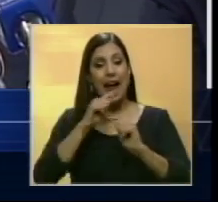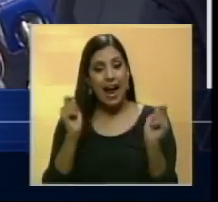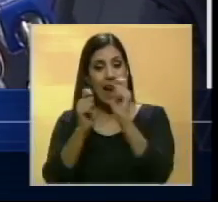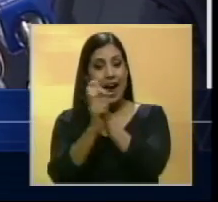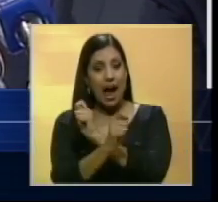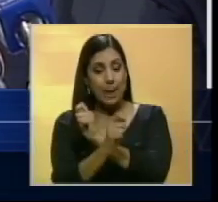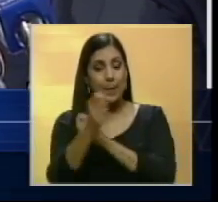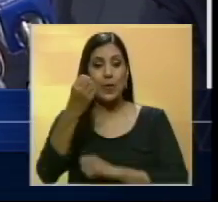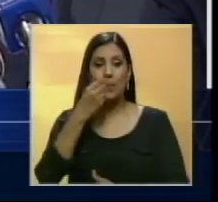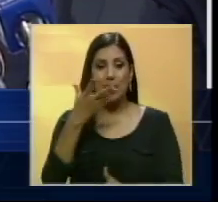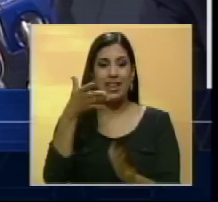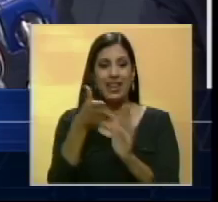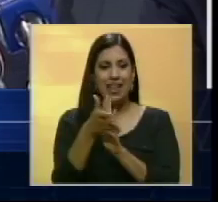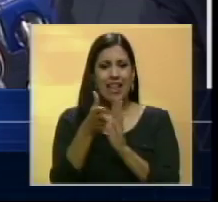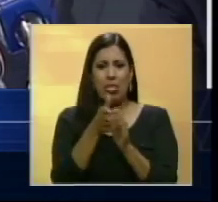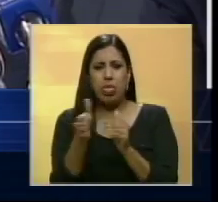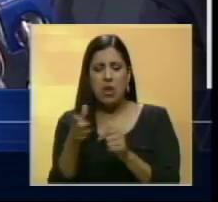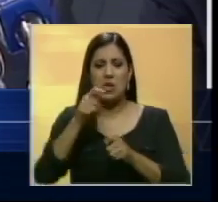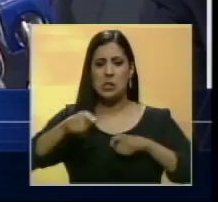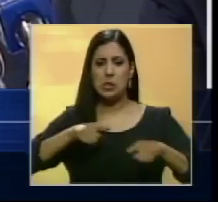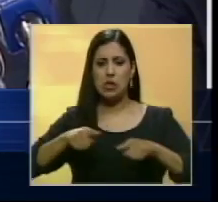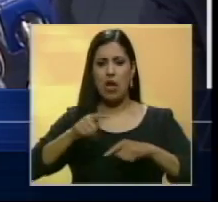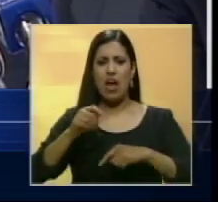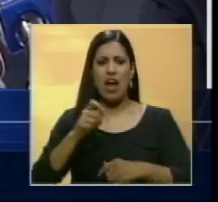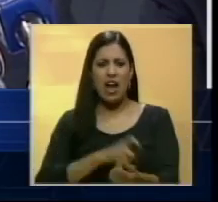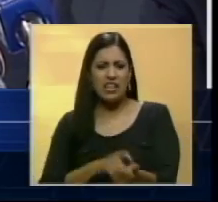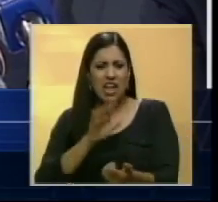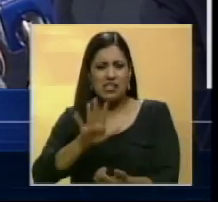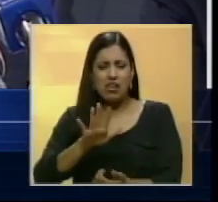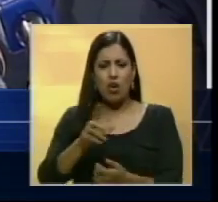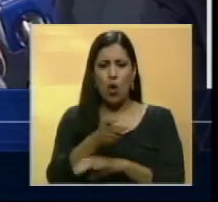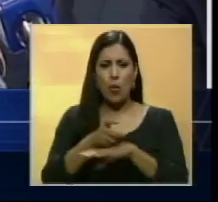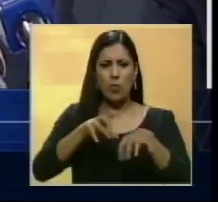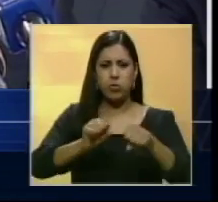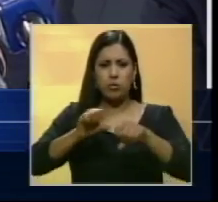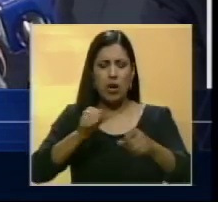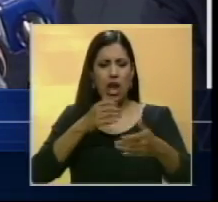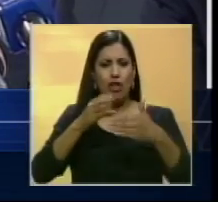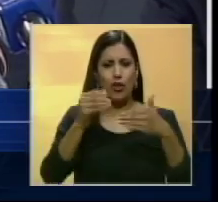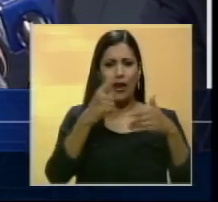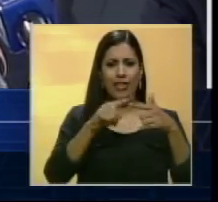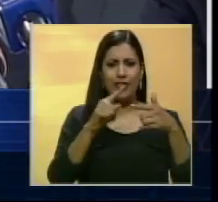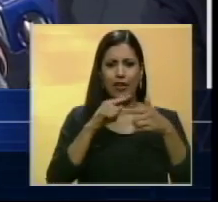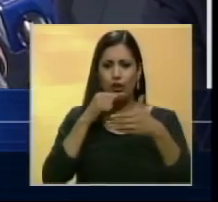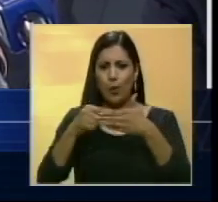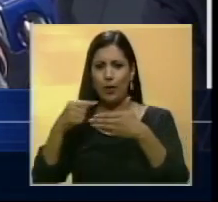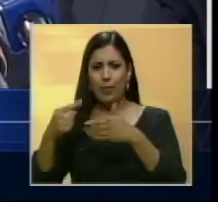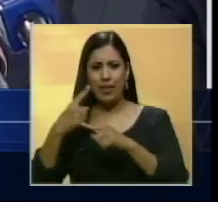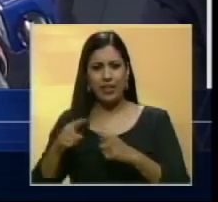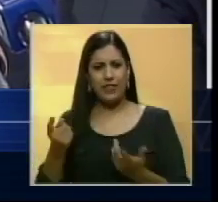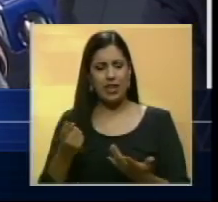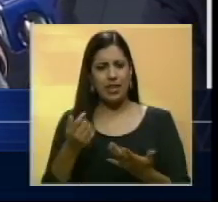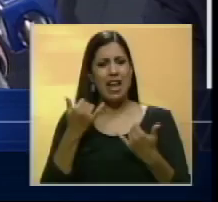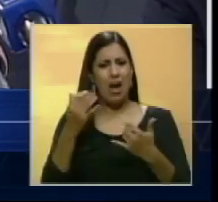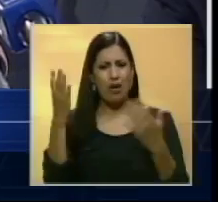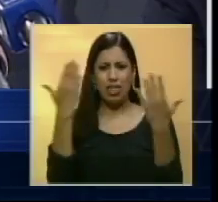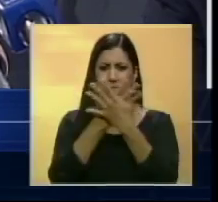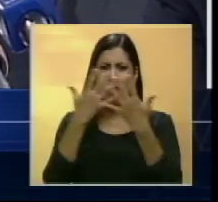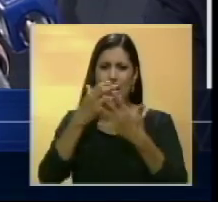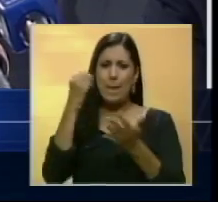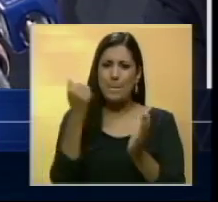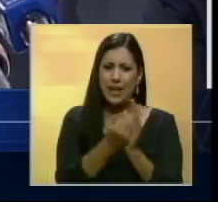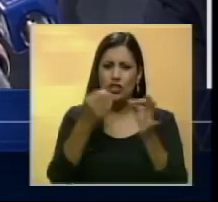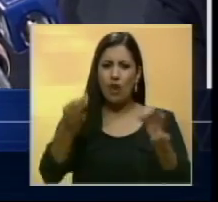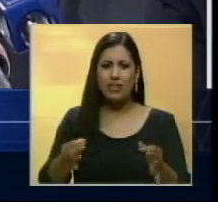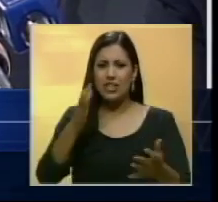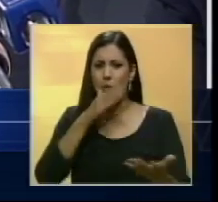cambiario rígido y disfuncional, caracterizado por varios tipos de cambio que distorsionan la fijación de precios de